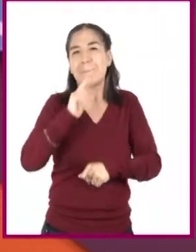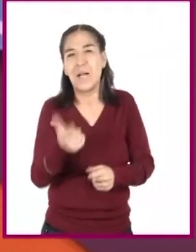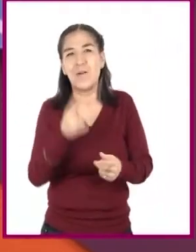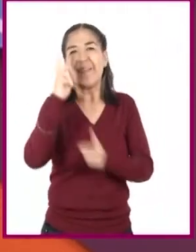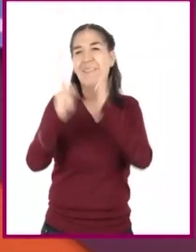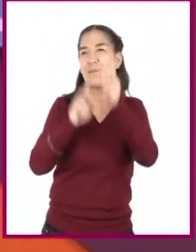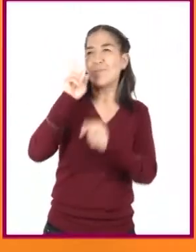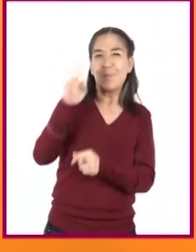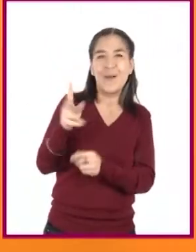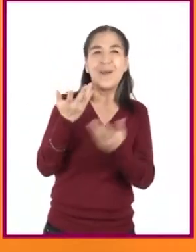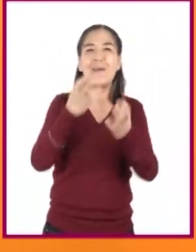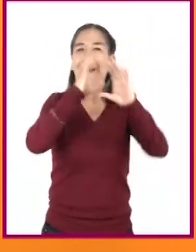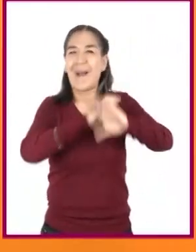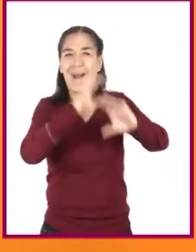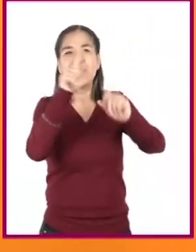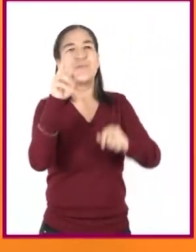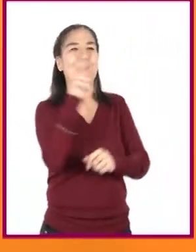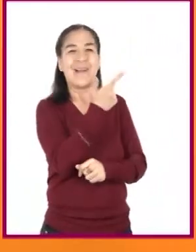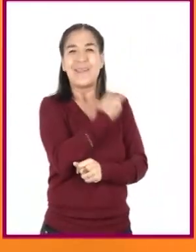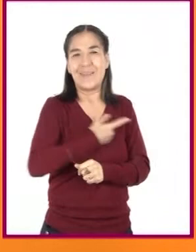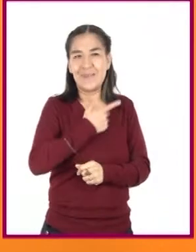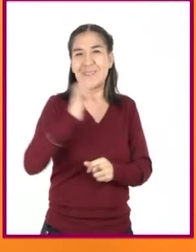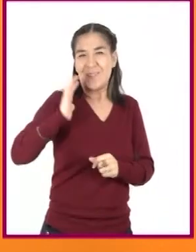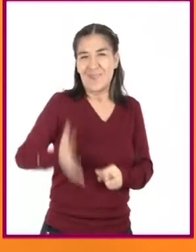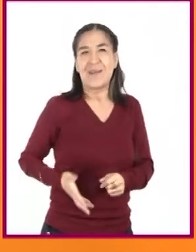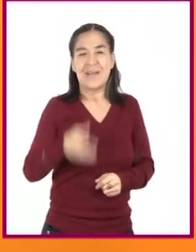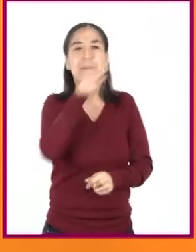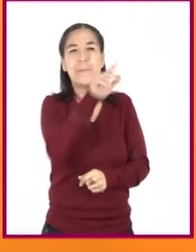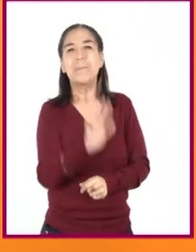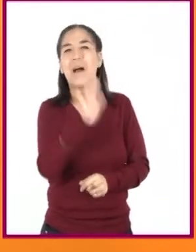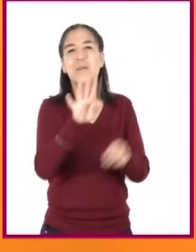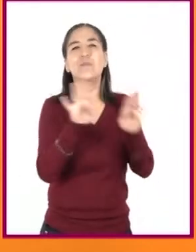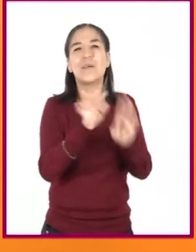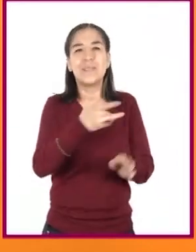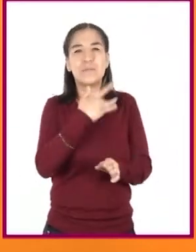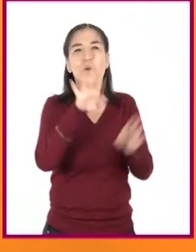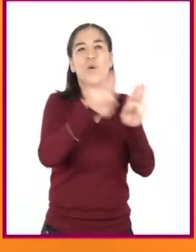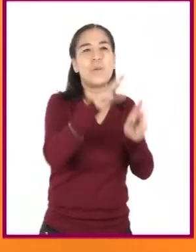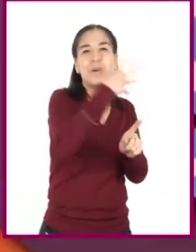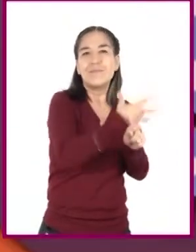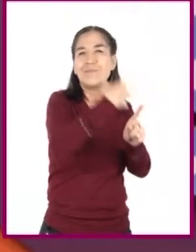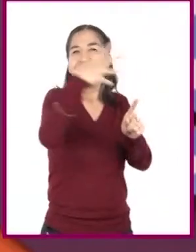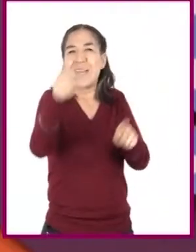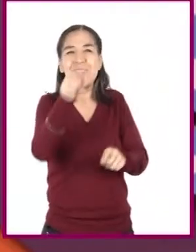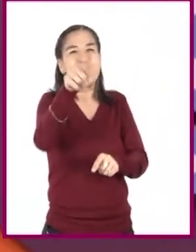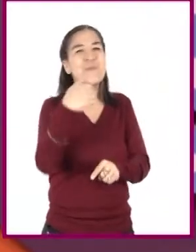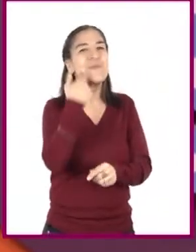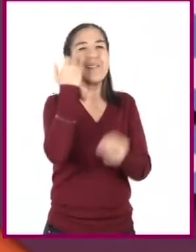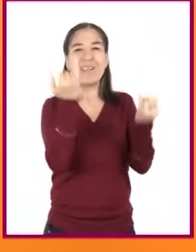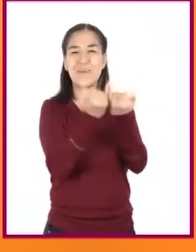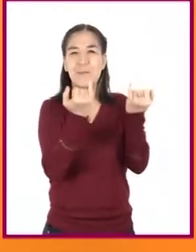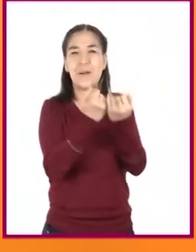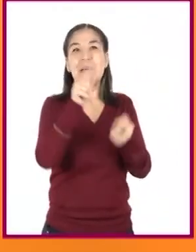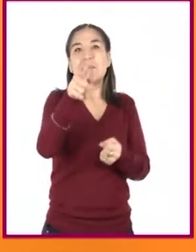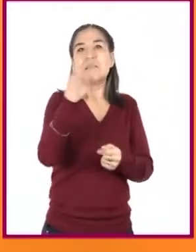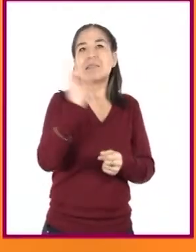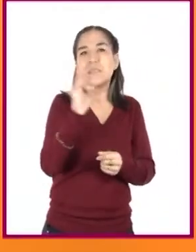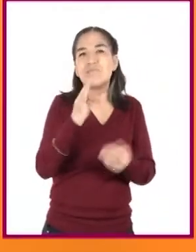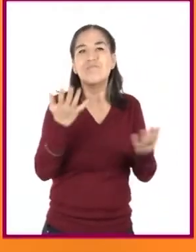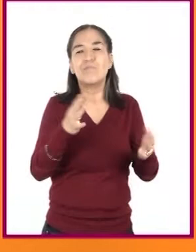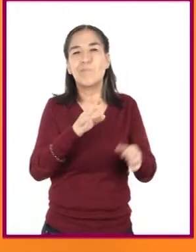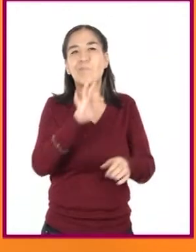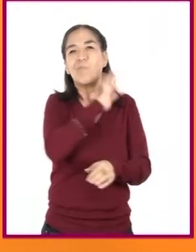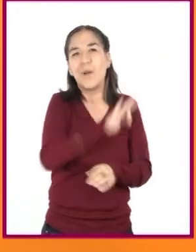o cantante. Estas personas pueden hacer que su influencia sobre ti sea tan grande que lleguen a afectar tu manera